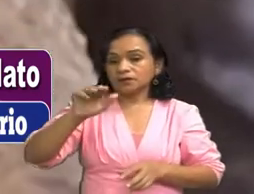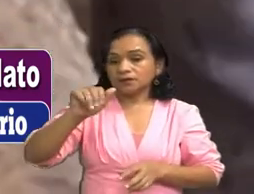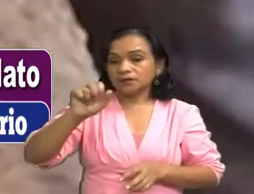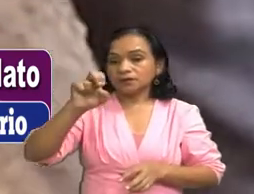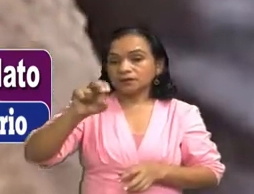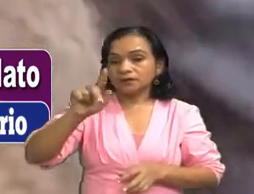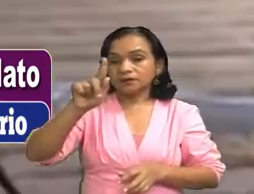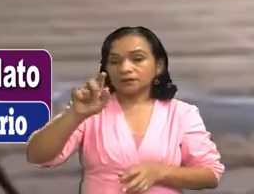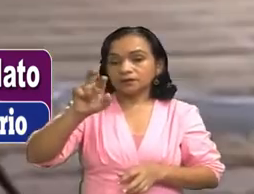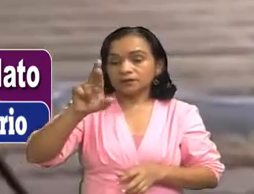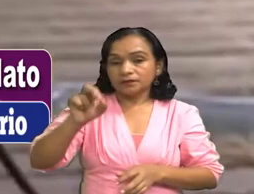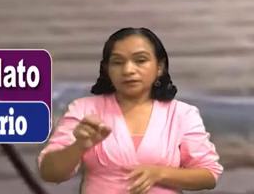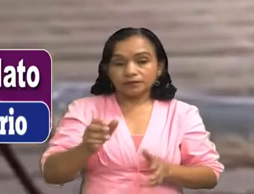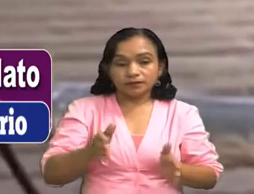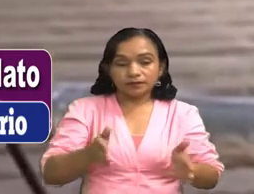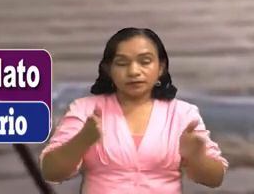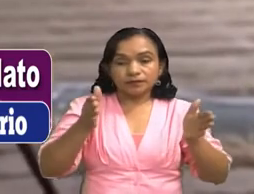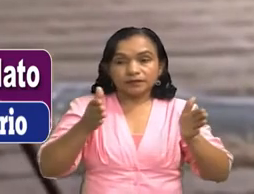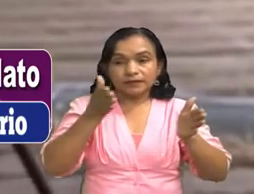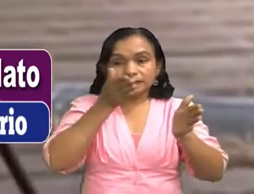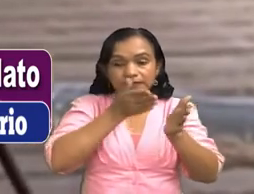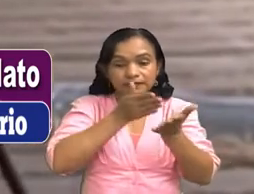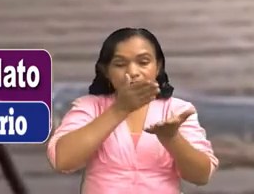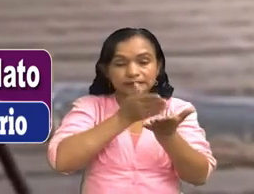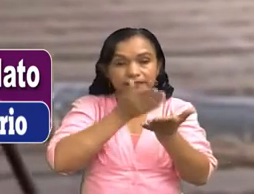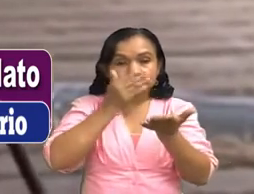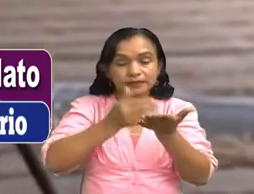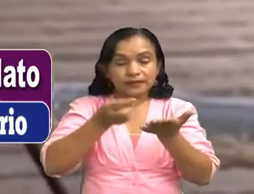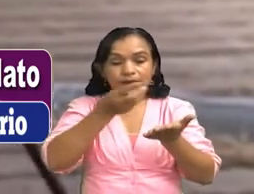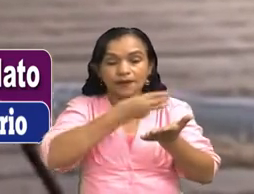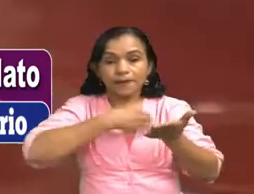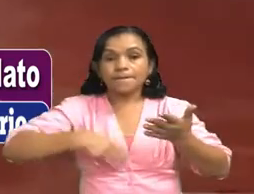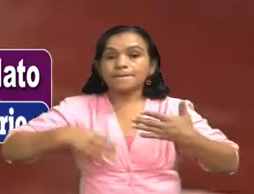hacen queso de montaña, okay, eso lo ve el Ministerio de Salud.